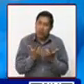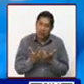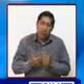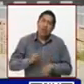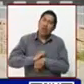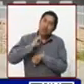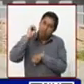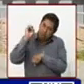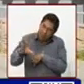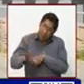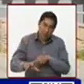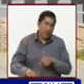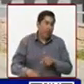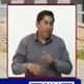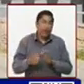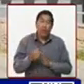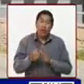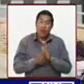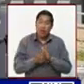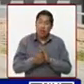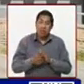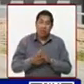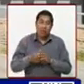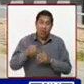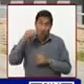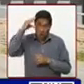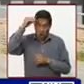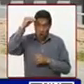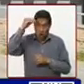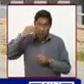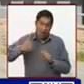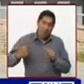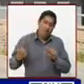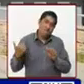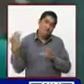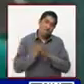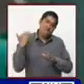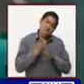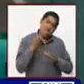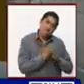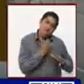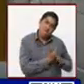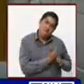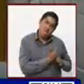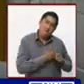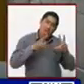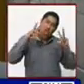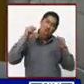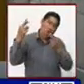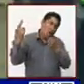que el sujeto le anda persiguiendo todavía y no respetaba las medidas de protección.